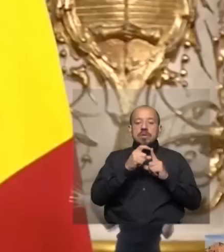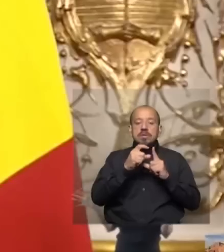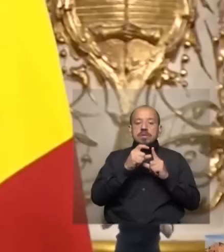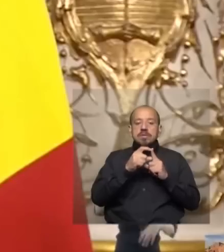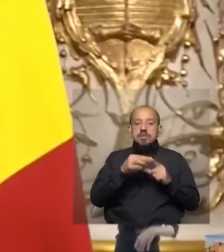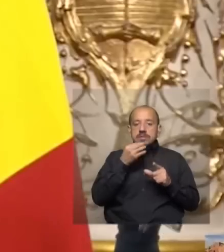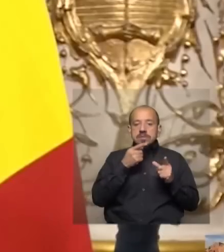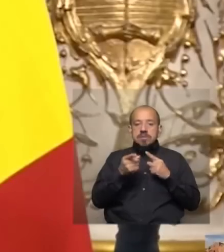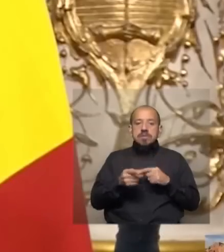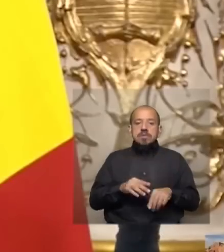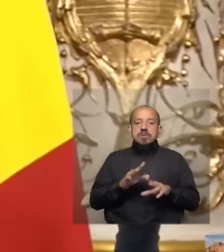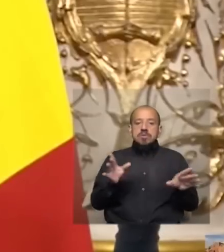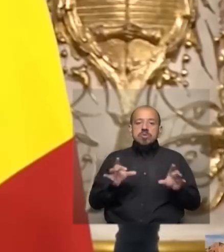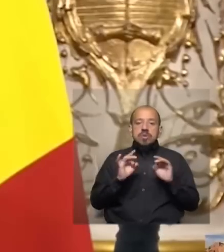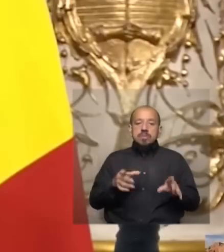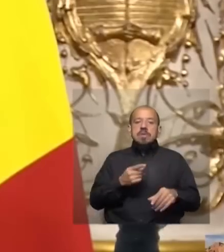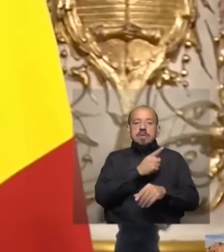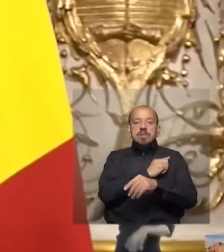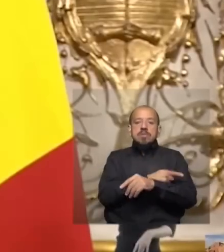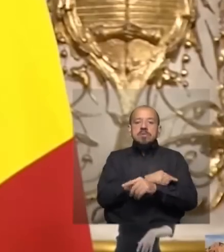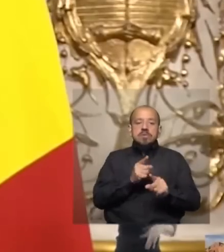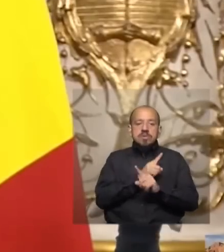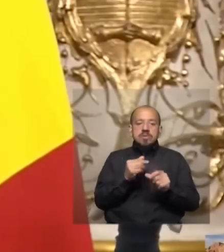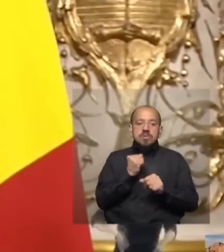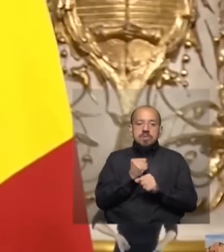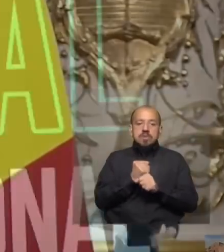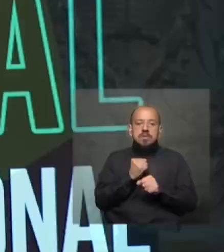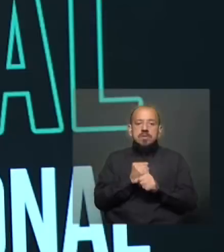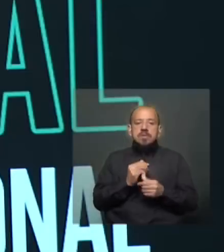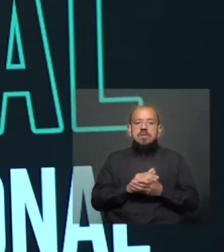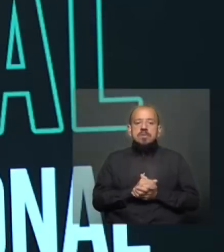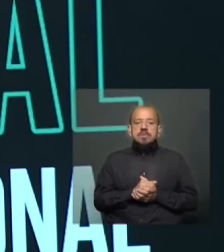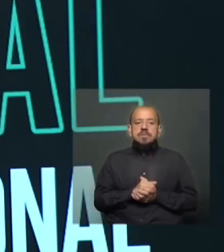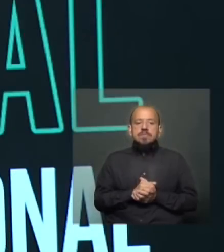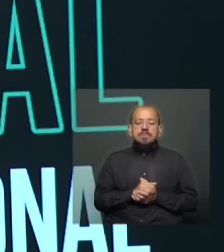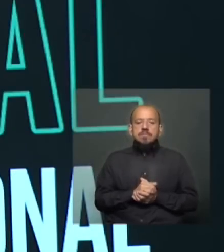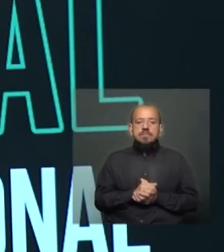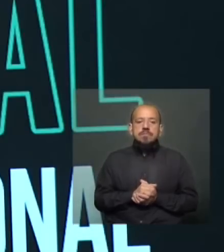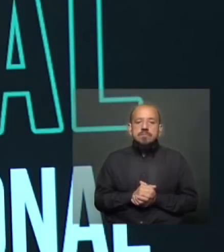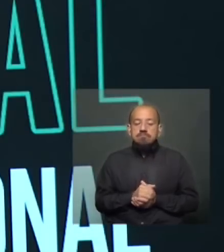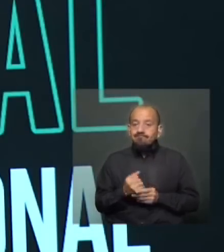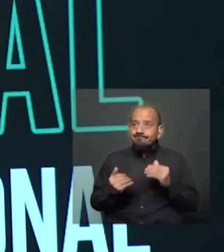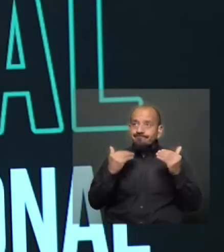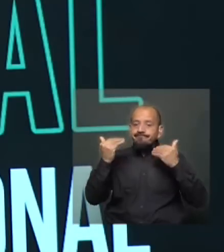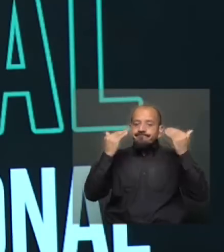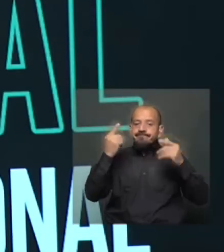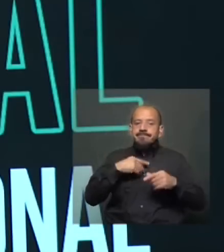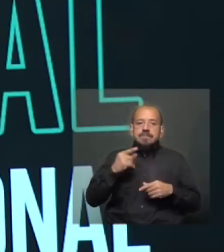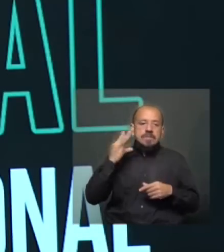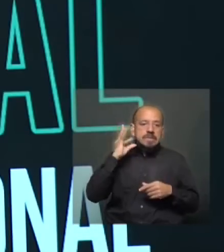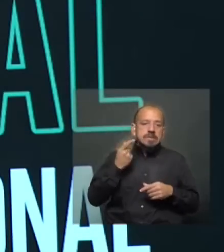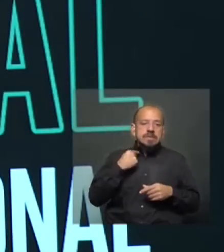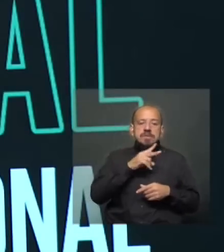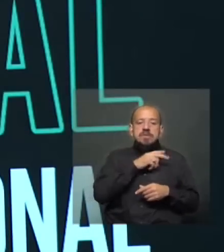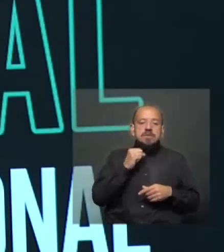según dijo solo favorece a poderosos y no a los trabajadores la escalada de violencia entre palestinos e